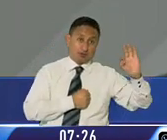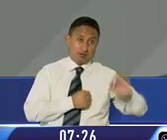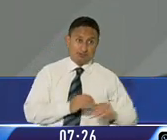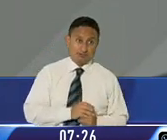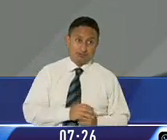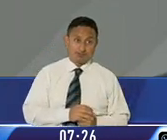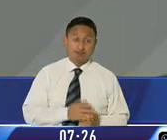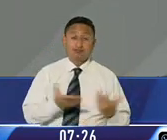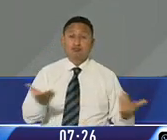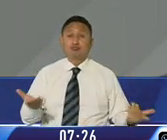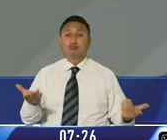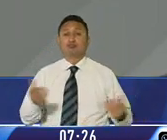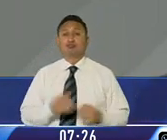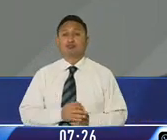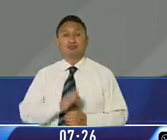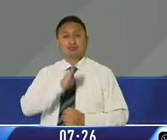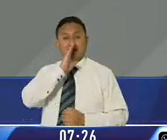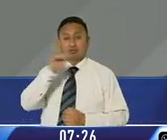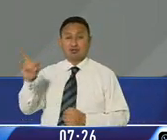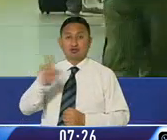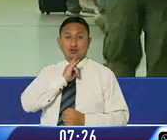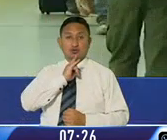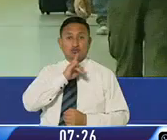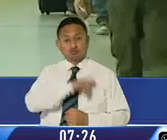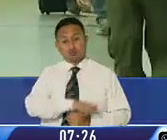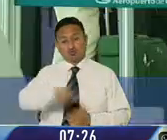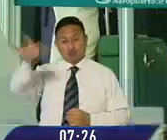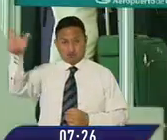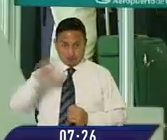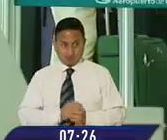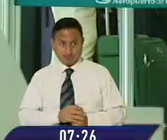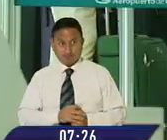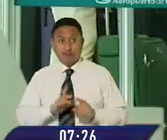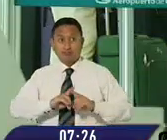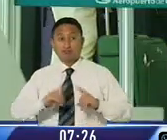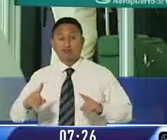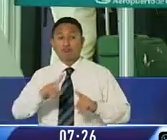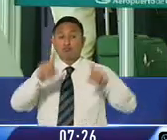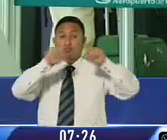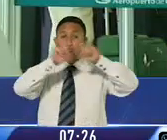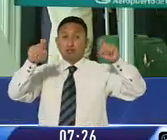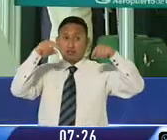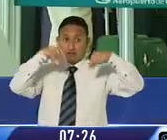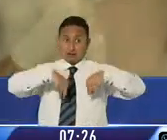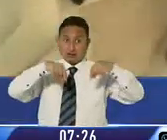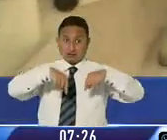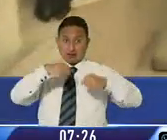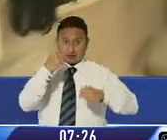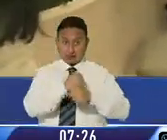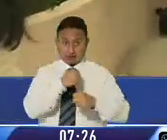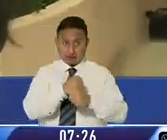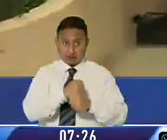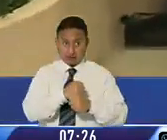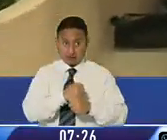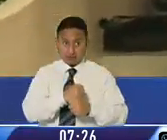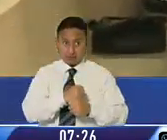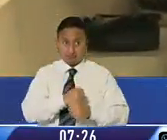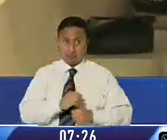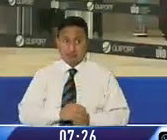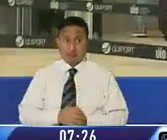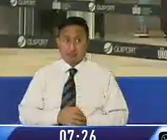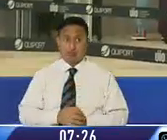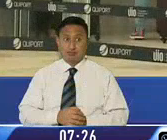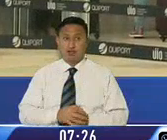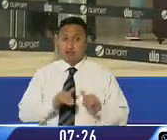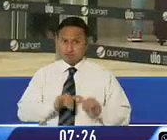El destino preferido sigue siendo los Estados Unidos. Tomando en cuenta que las aerolíneas que operaban en esta terminal aérea hasta finales del